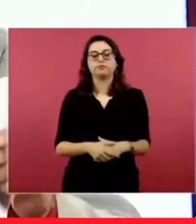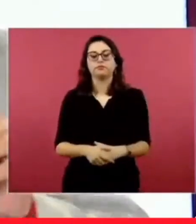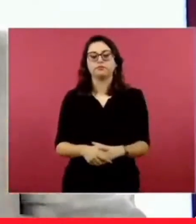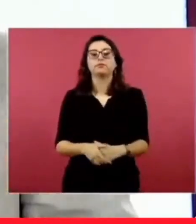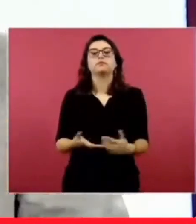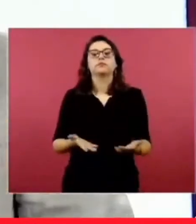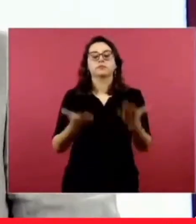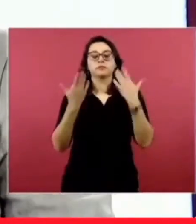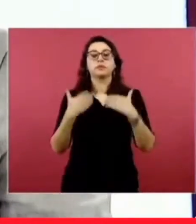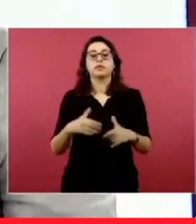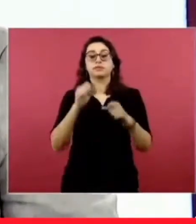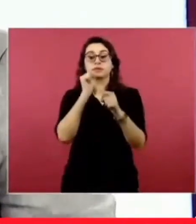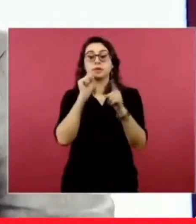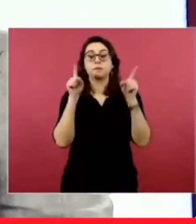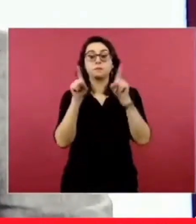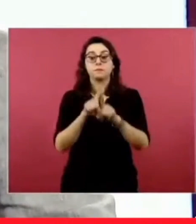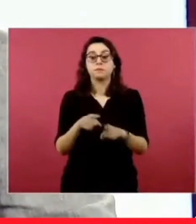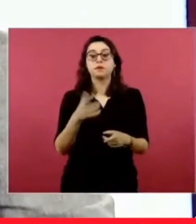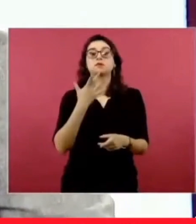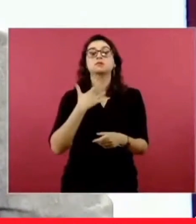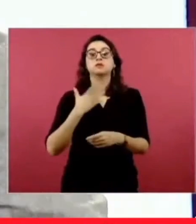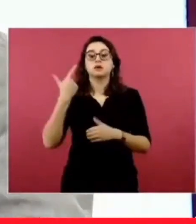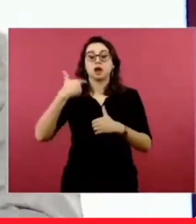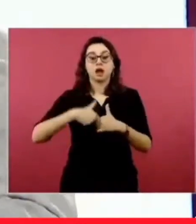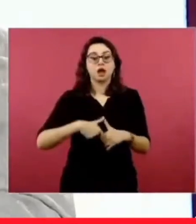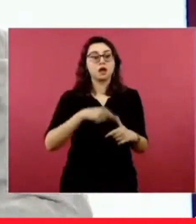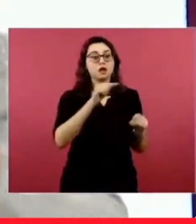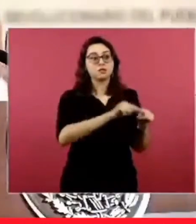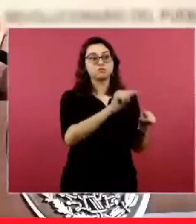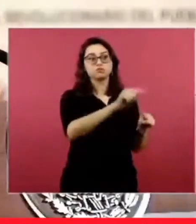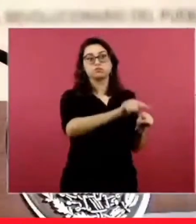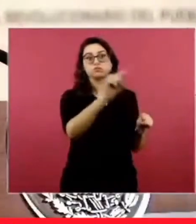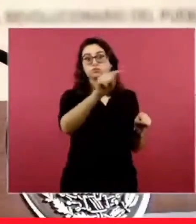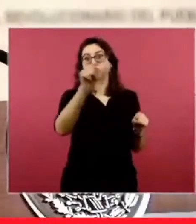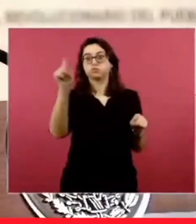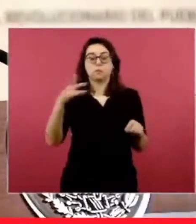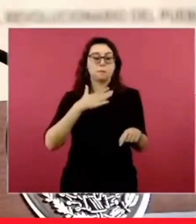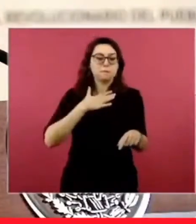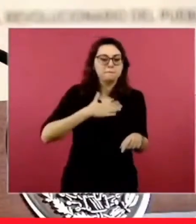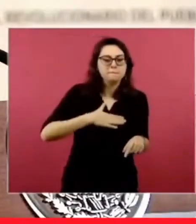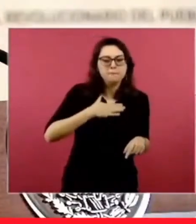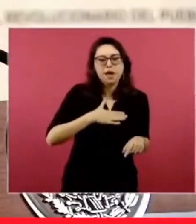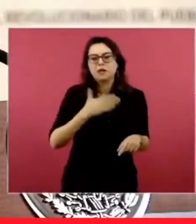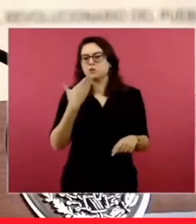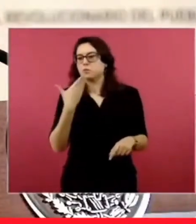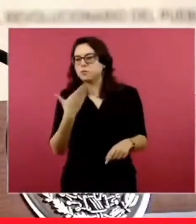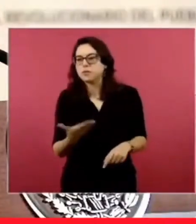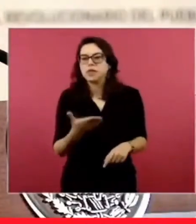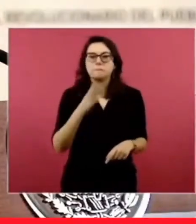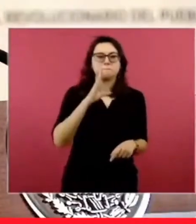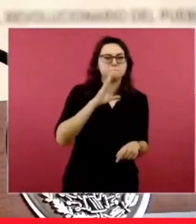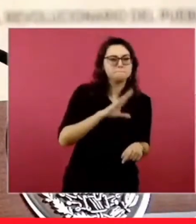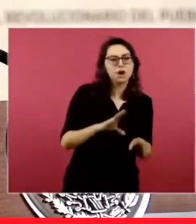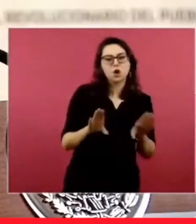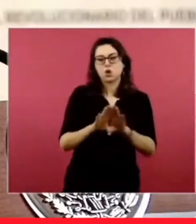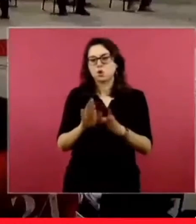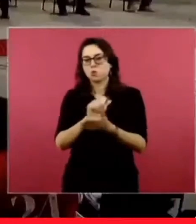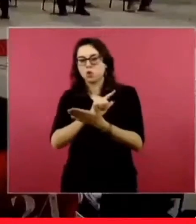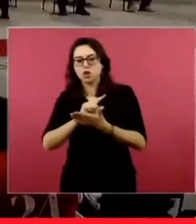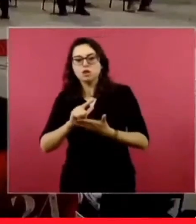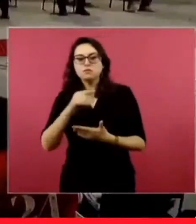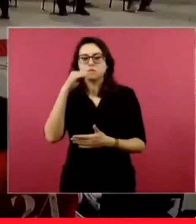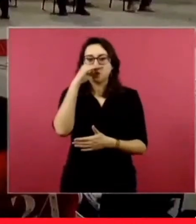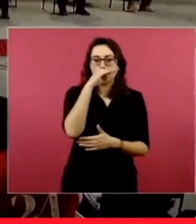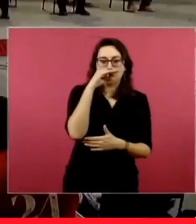también seguimos monitoreando los servicios sanitarios para que estén limpios, con buen mantenimiento y que de preferencia no los cobren.